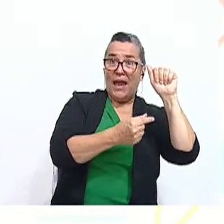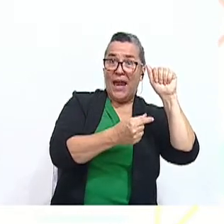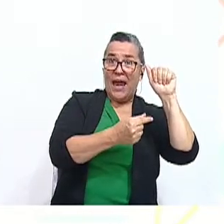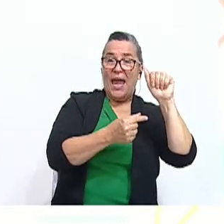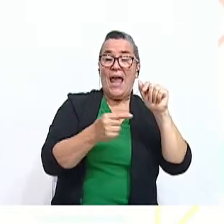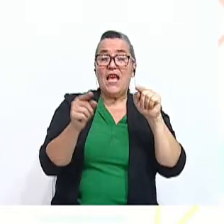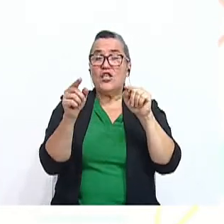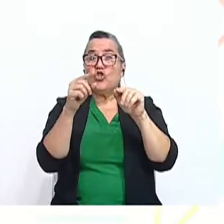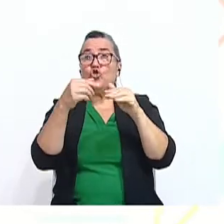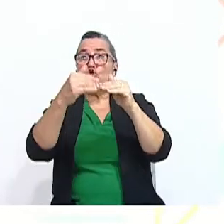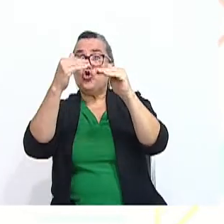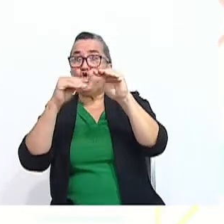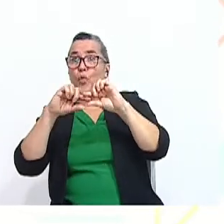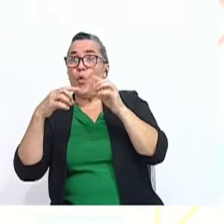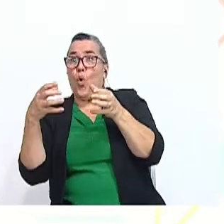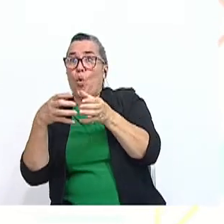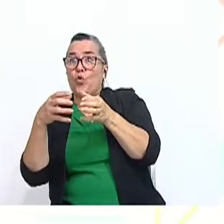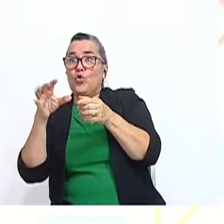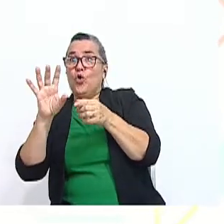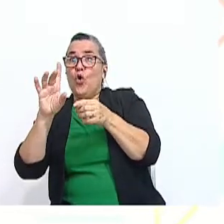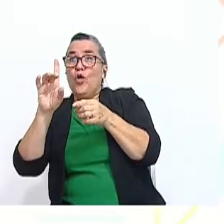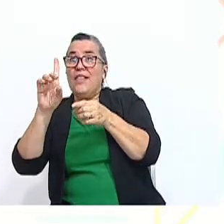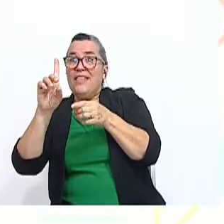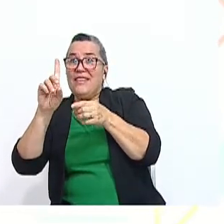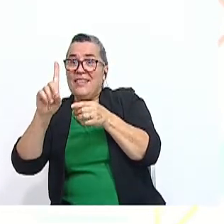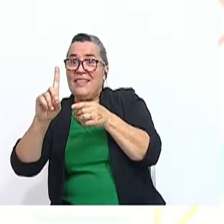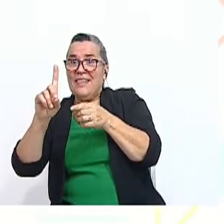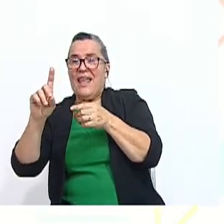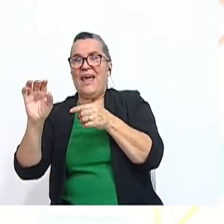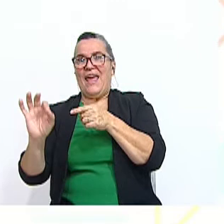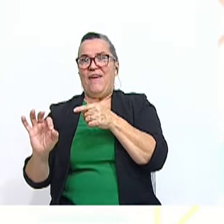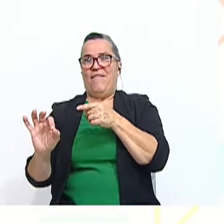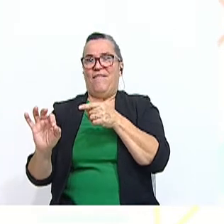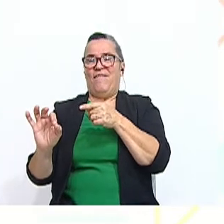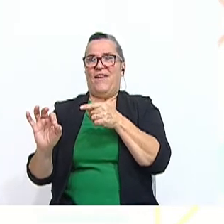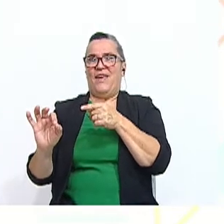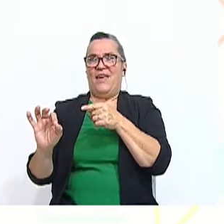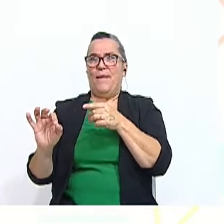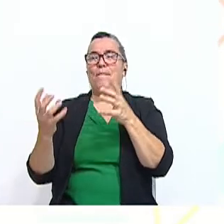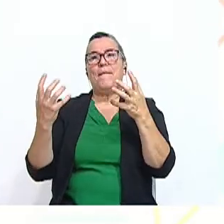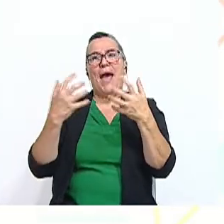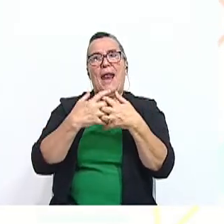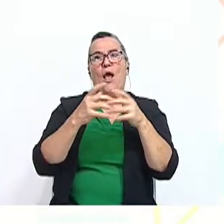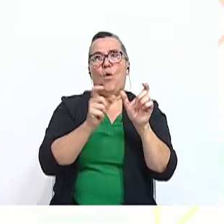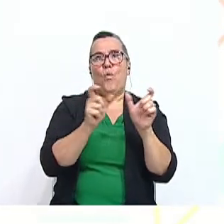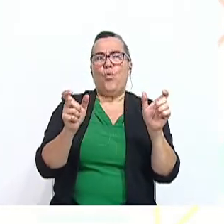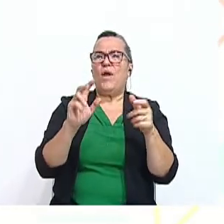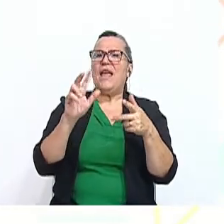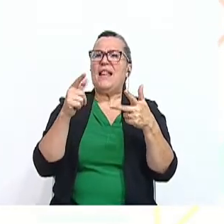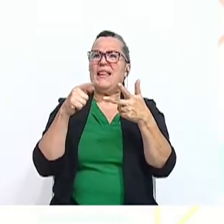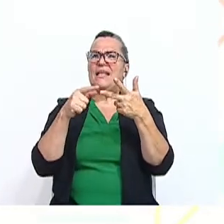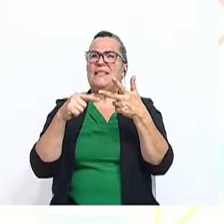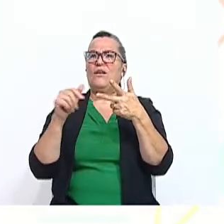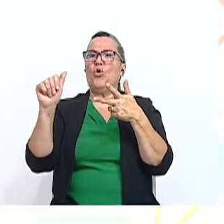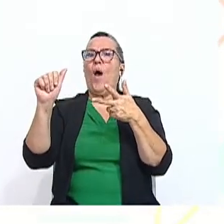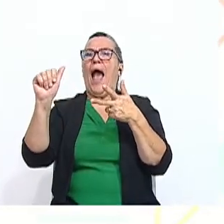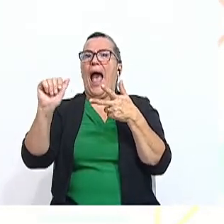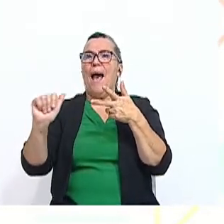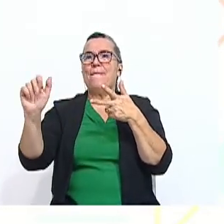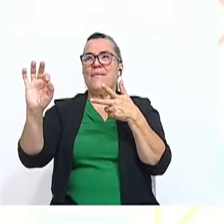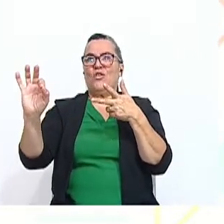de F para que exista la composición de funciones. Y el tercer conjunto es el ámbito de